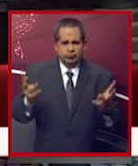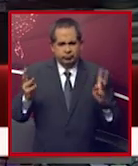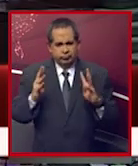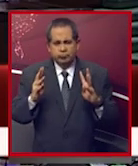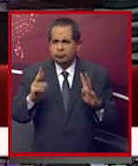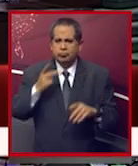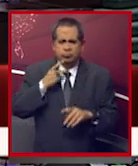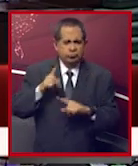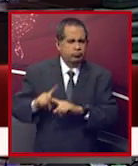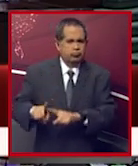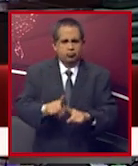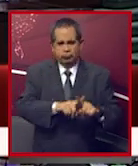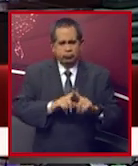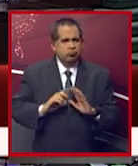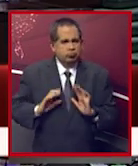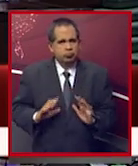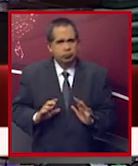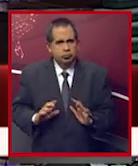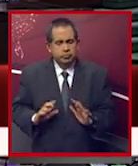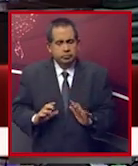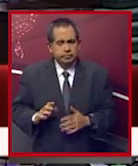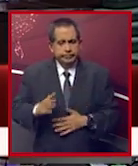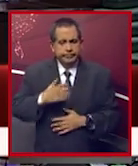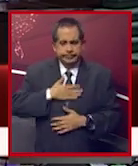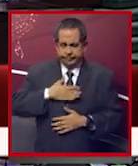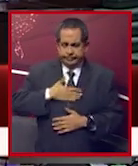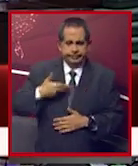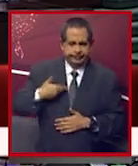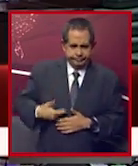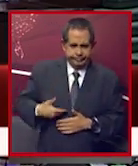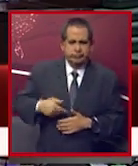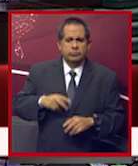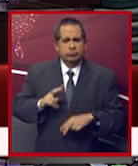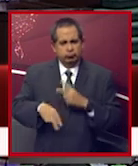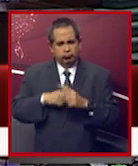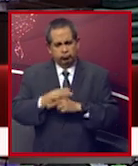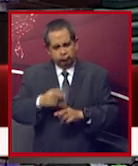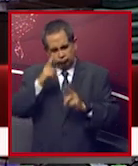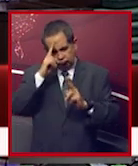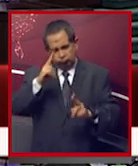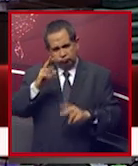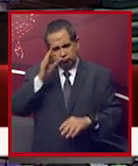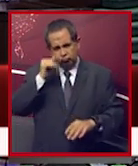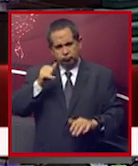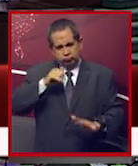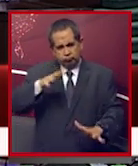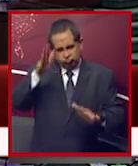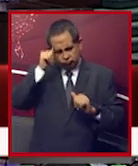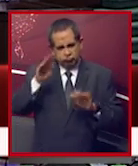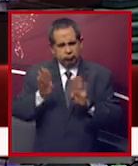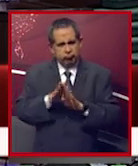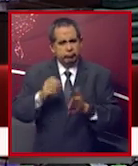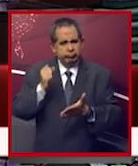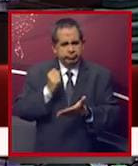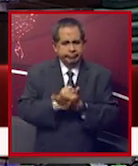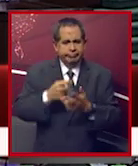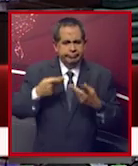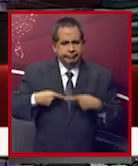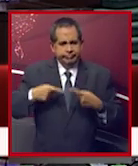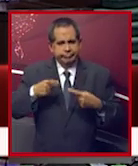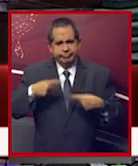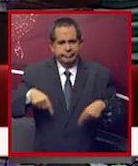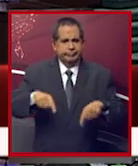pluralidad política de la República. Por nuestra parte, vamos a honrar el compromiso de cambio que exige la gente de